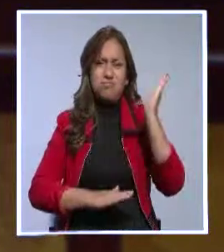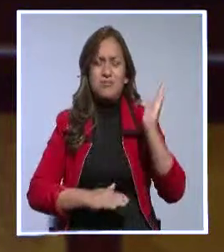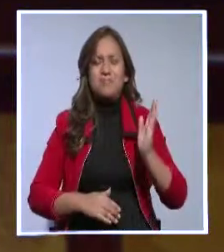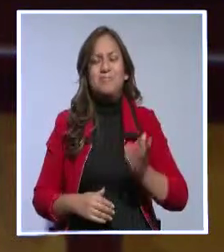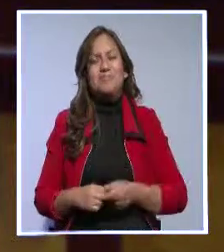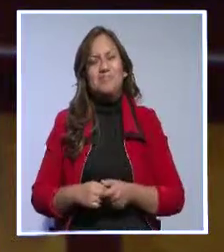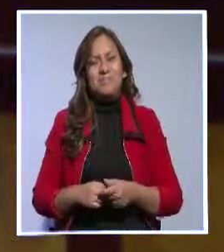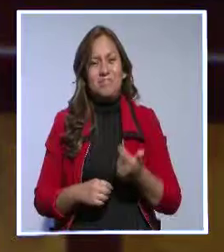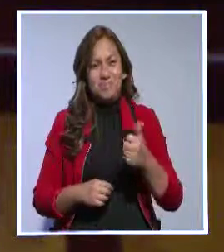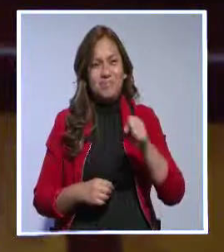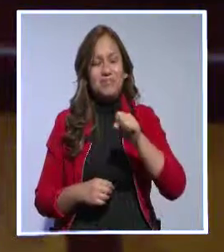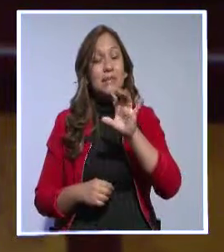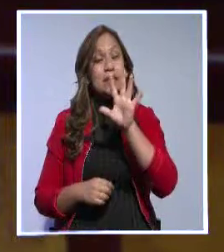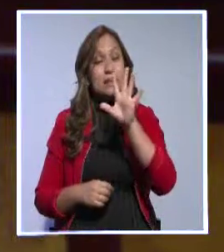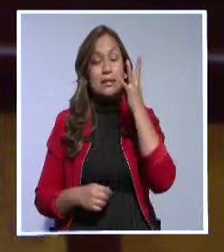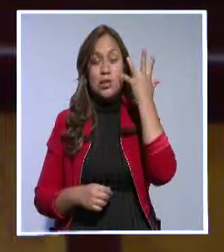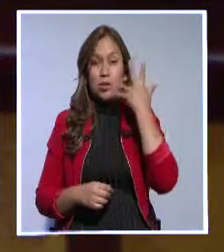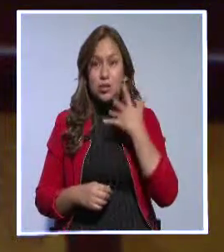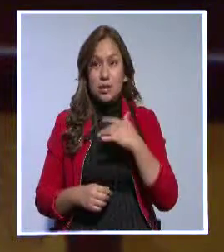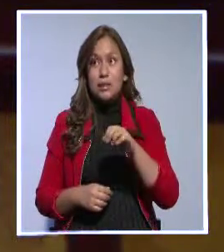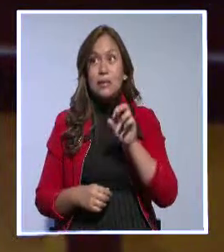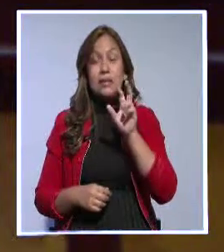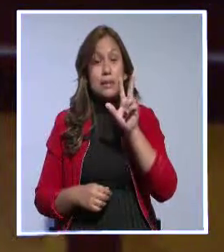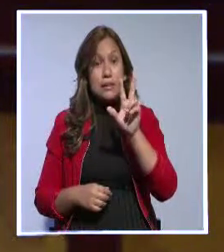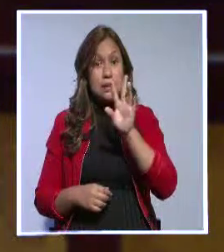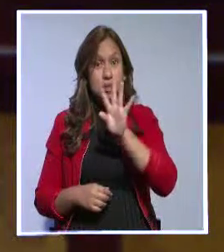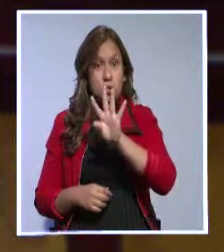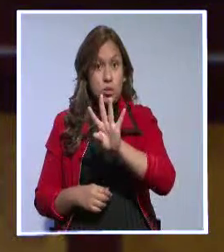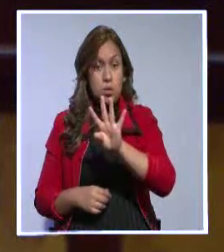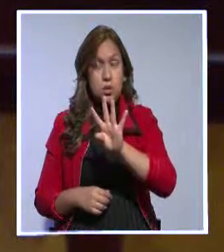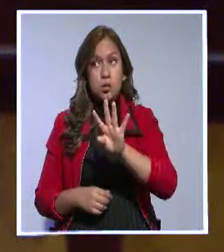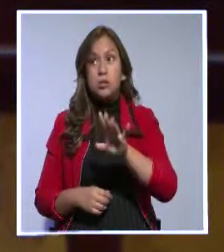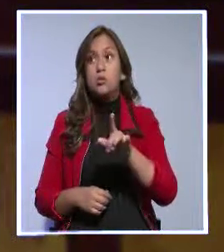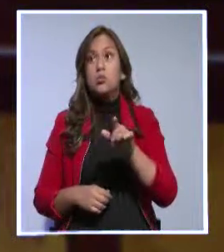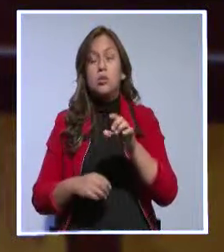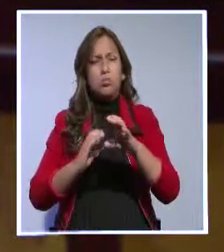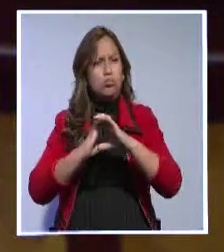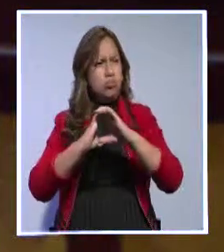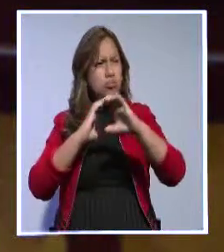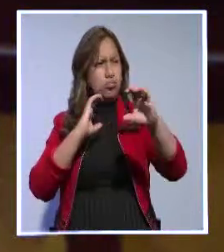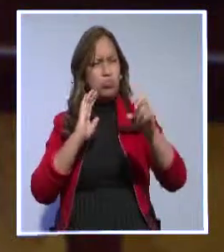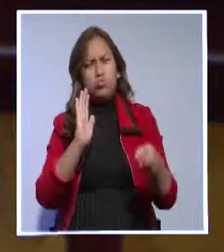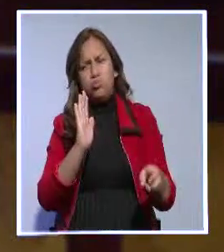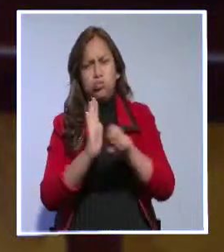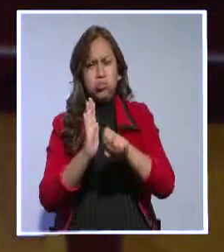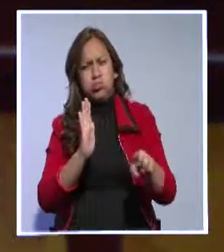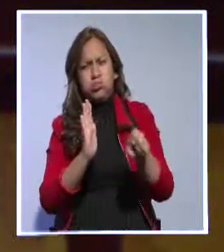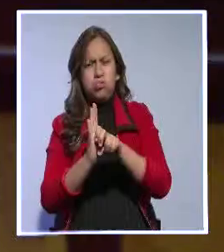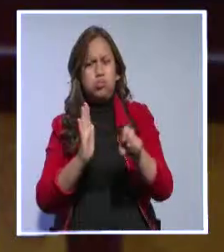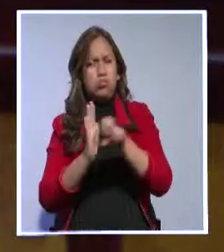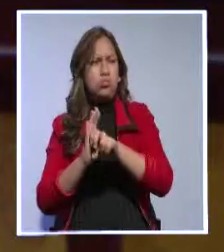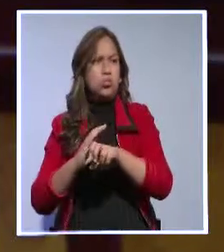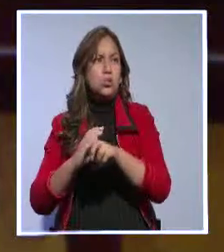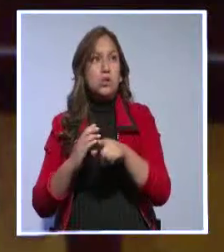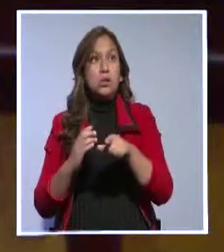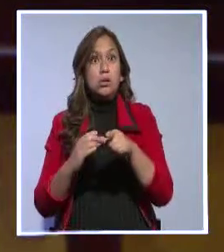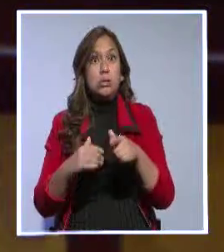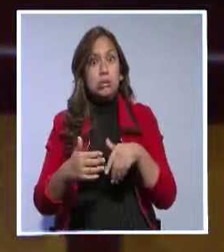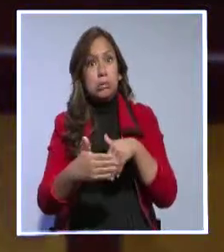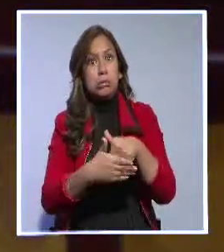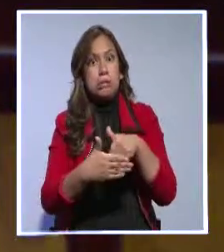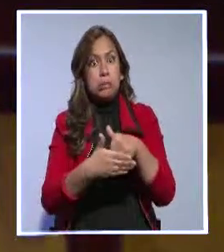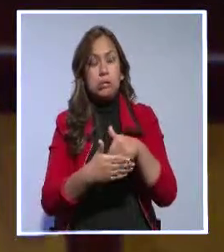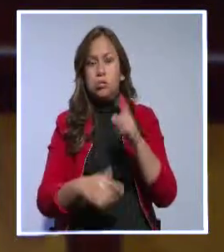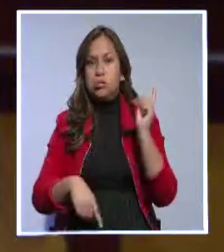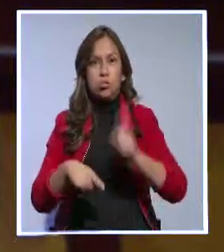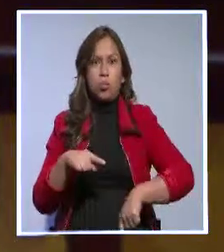durante estos 5 días 34 unidades de transporte interprovincial intercantonal no pudieron salir porque no cumplieron